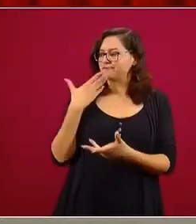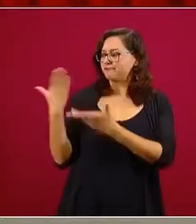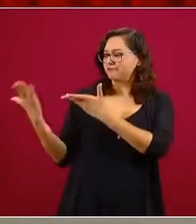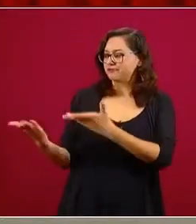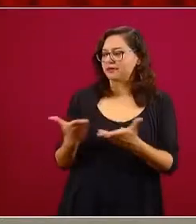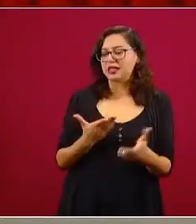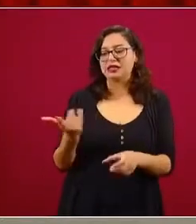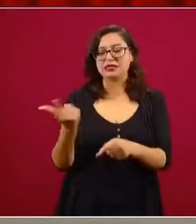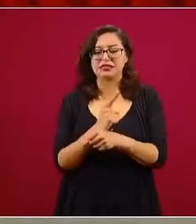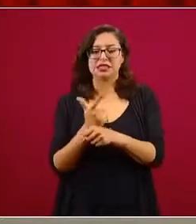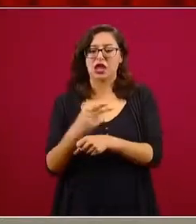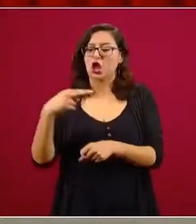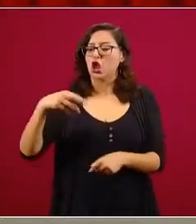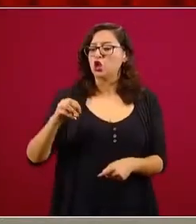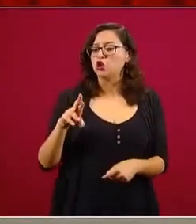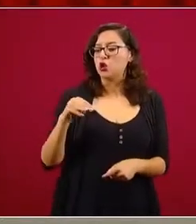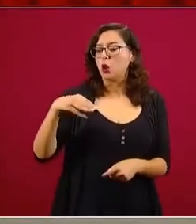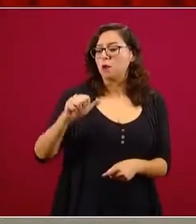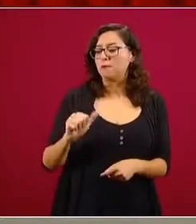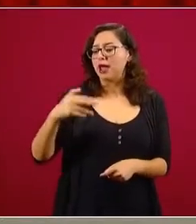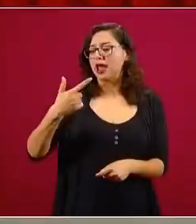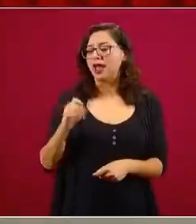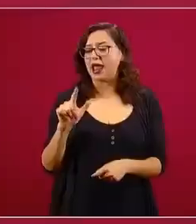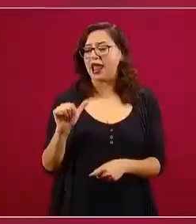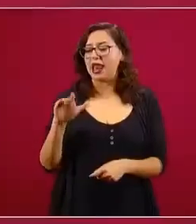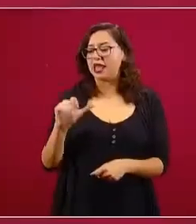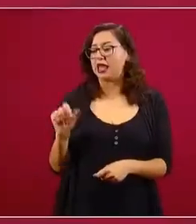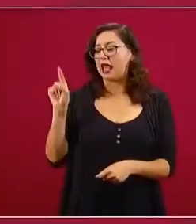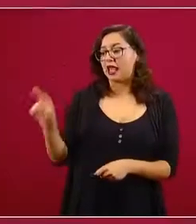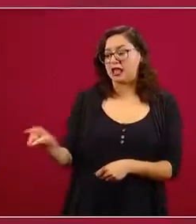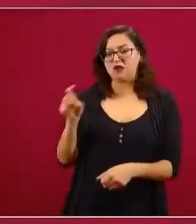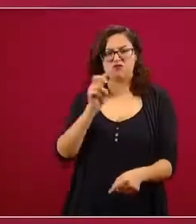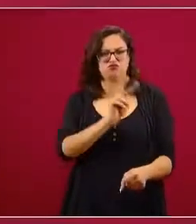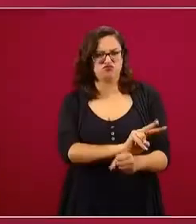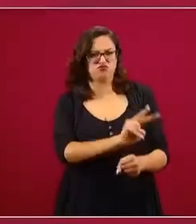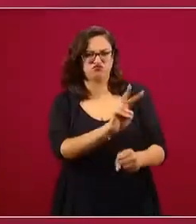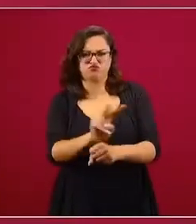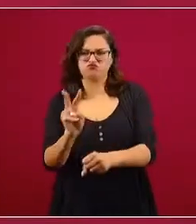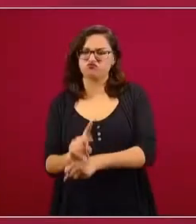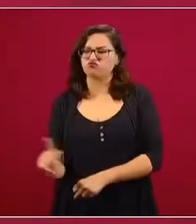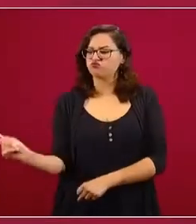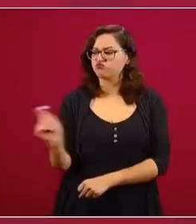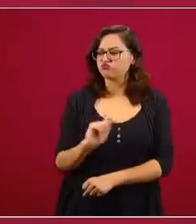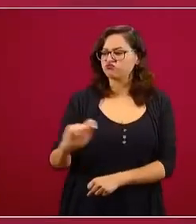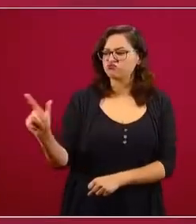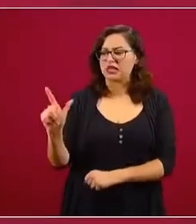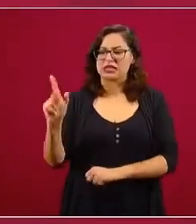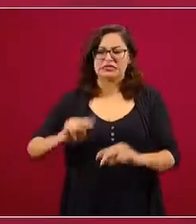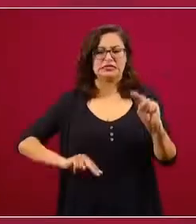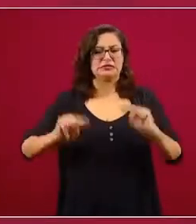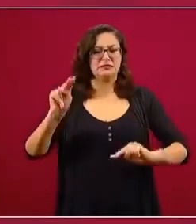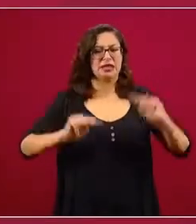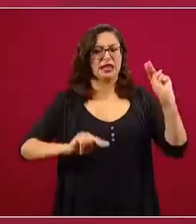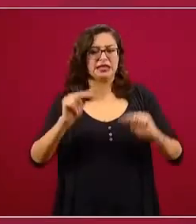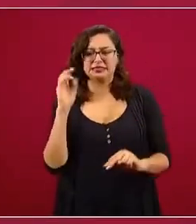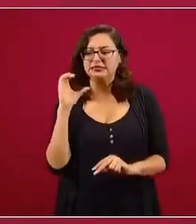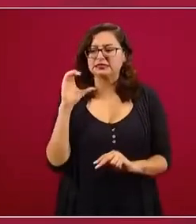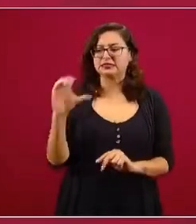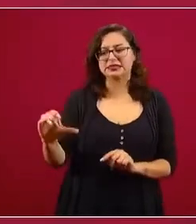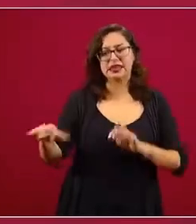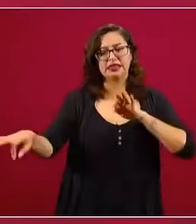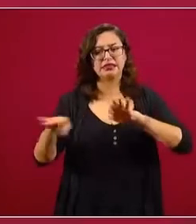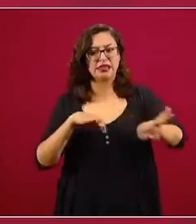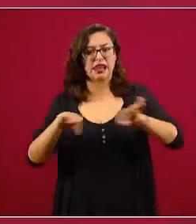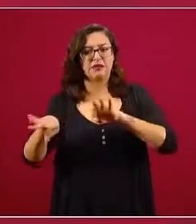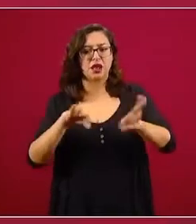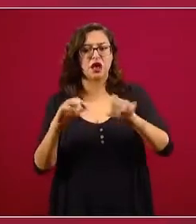Gómez Ríos, quien es supervisora profesional nivel C de trabajo social, y precisamente esta noche nos